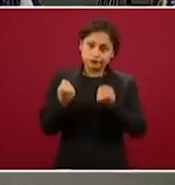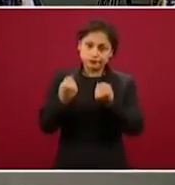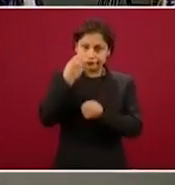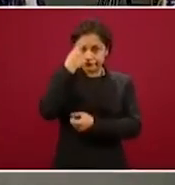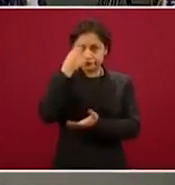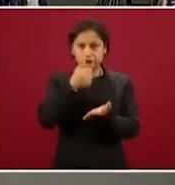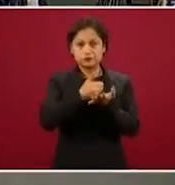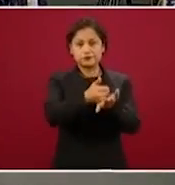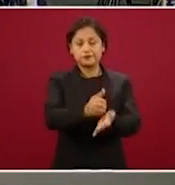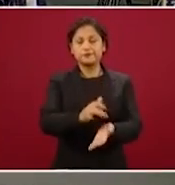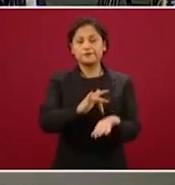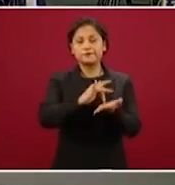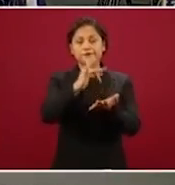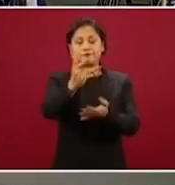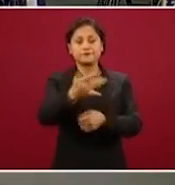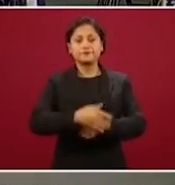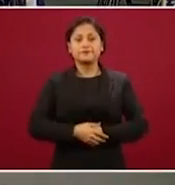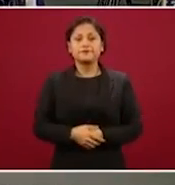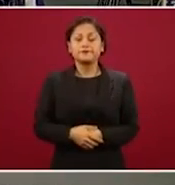Sí.